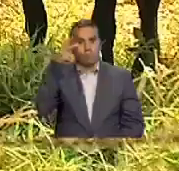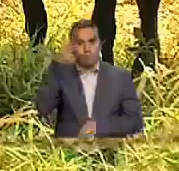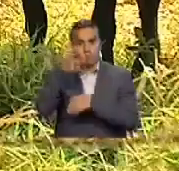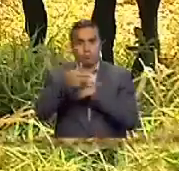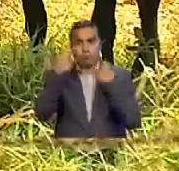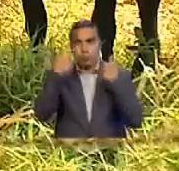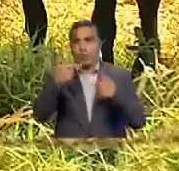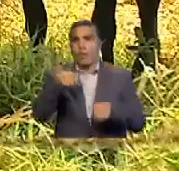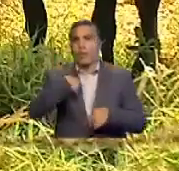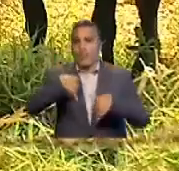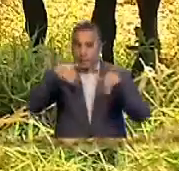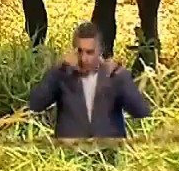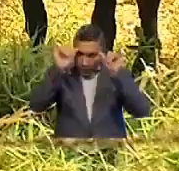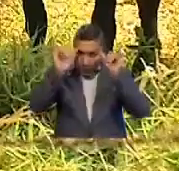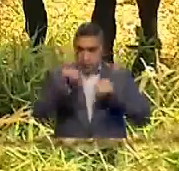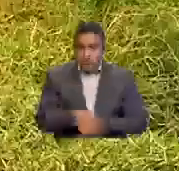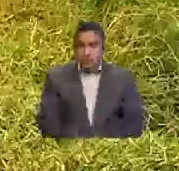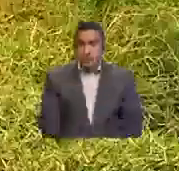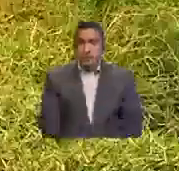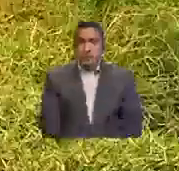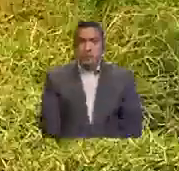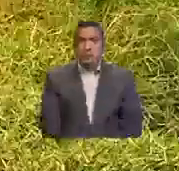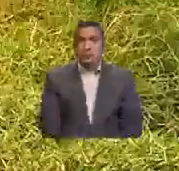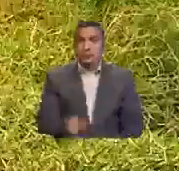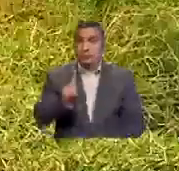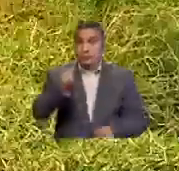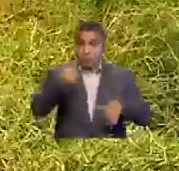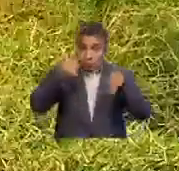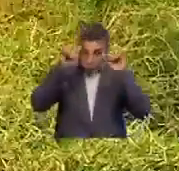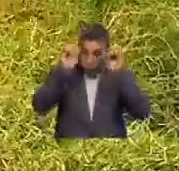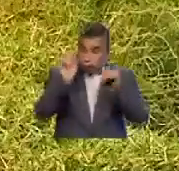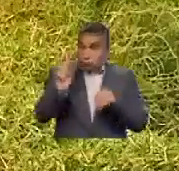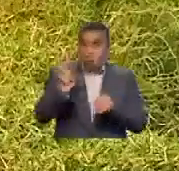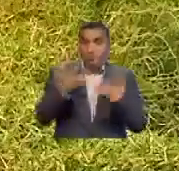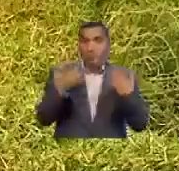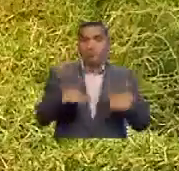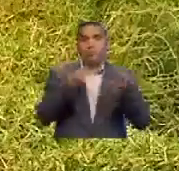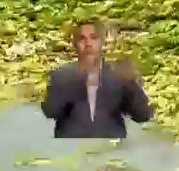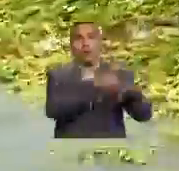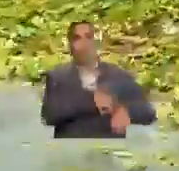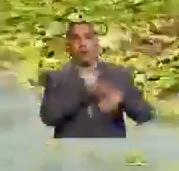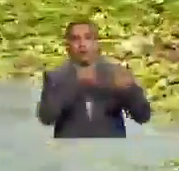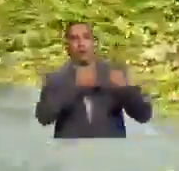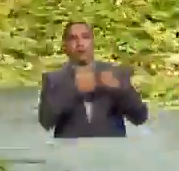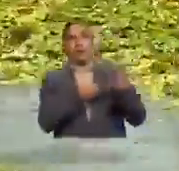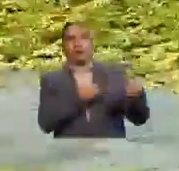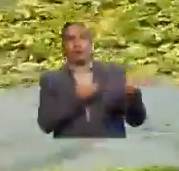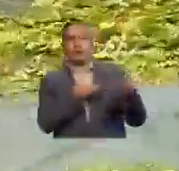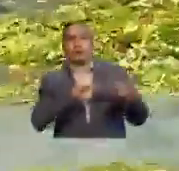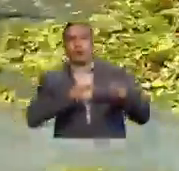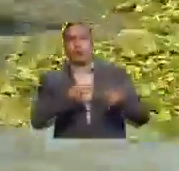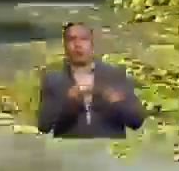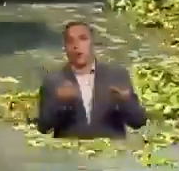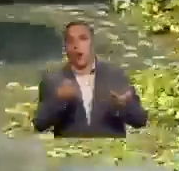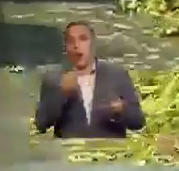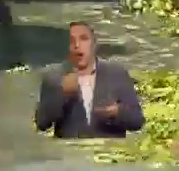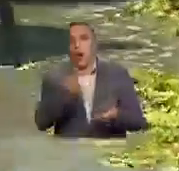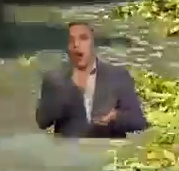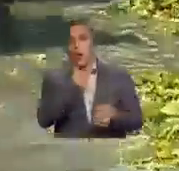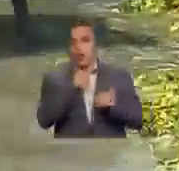cuidar sus vacas. No es solo el problema con el ganado, con los ganaderos, el problema con agricultores. Se roban bombas, se nos